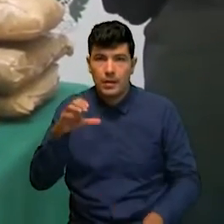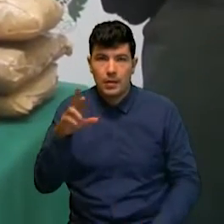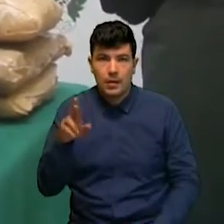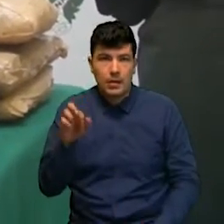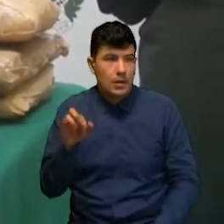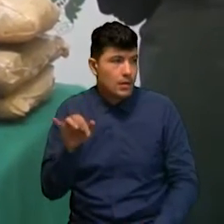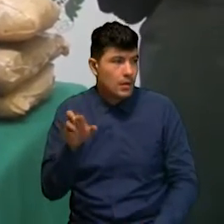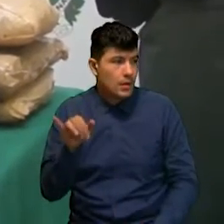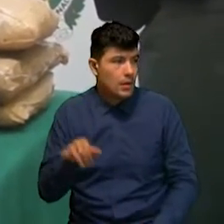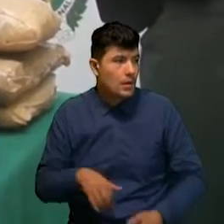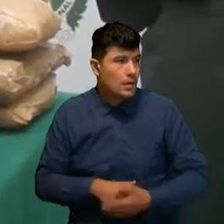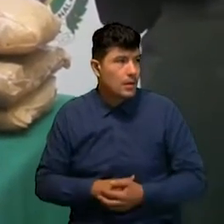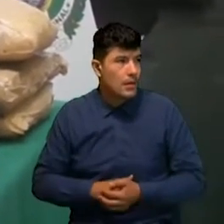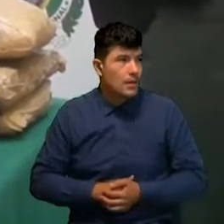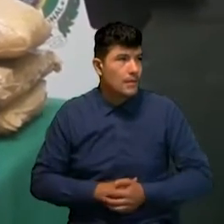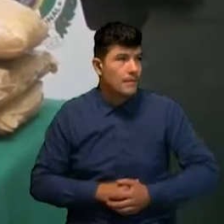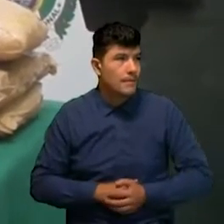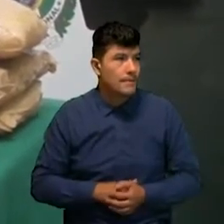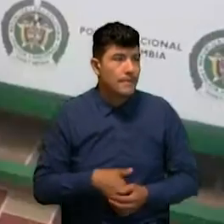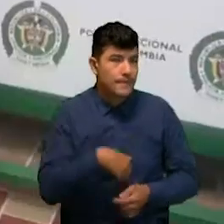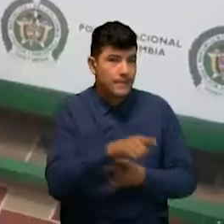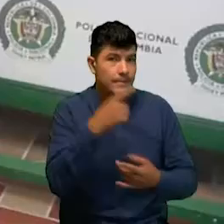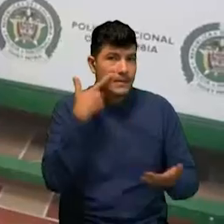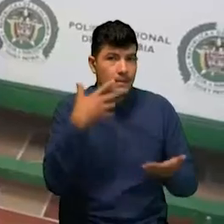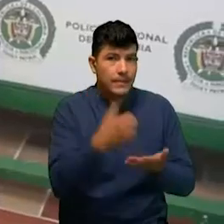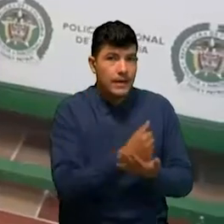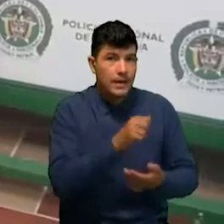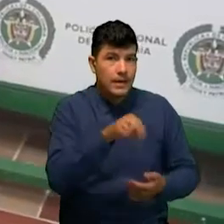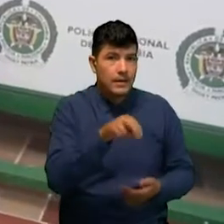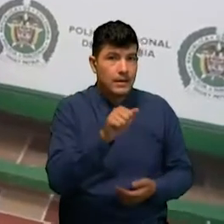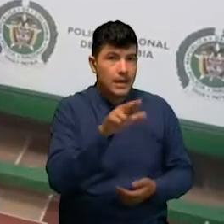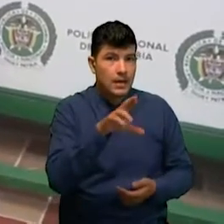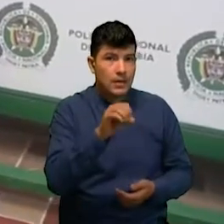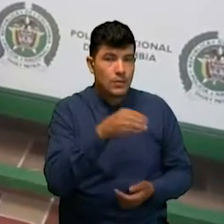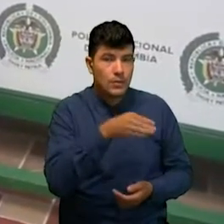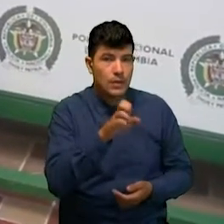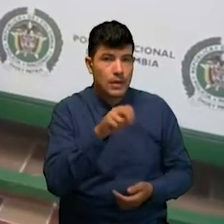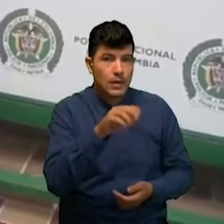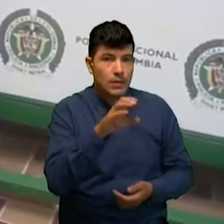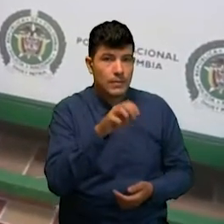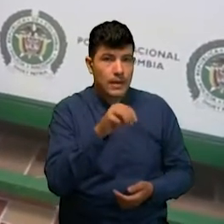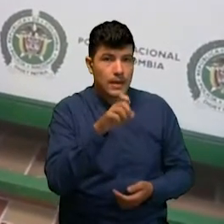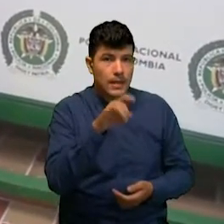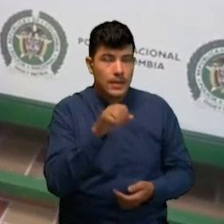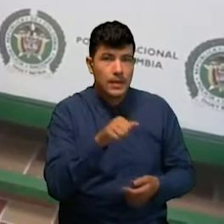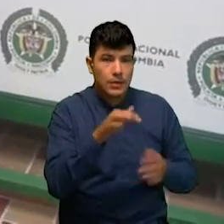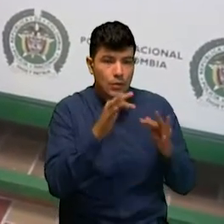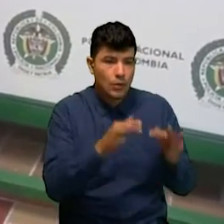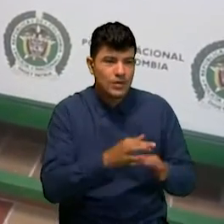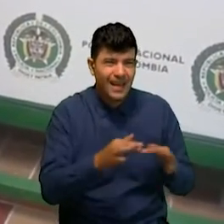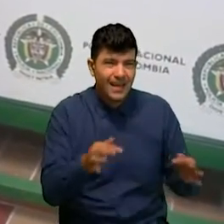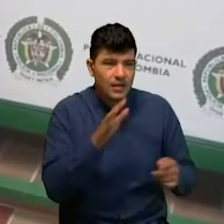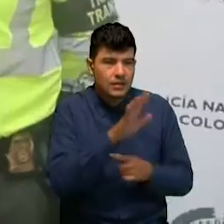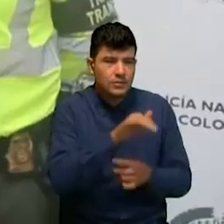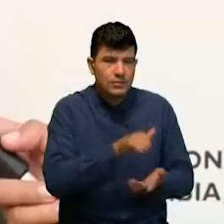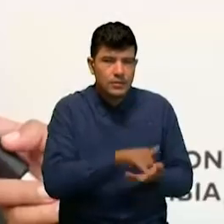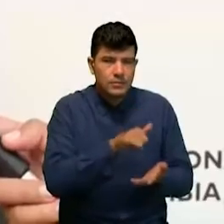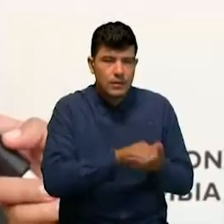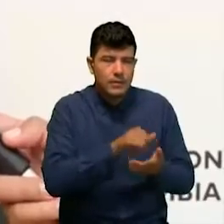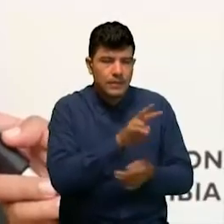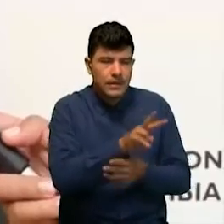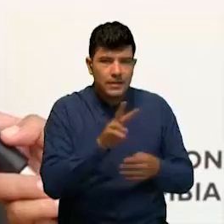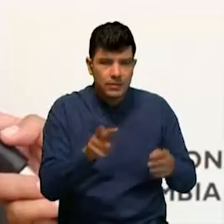piedecuesta bucaramanga se descubrió la narco encomienda en total 22 panelas de marihuana es una modalidad que ellos